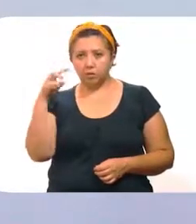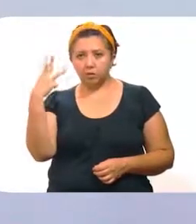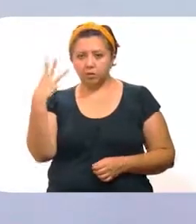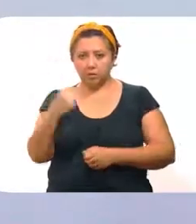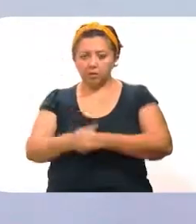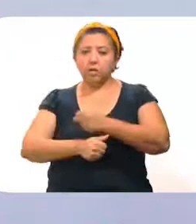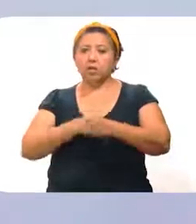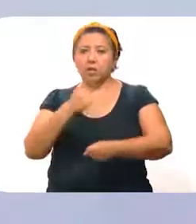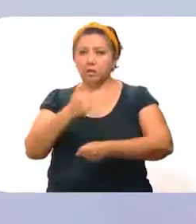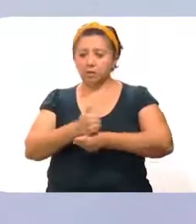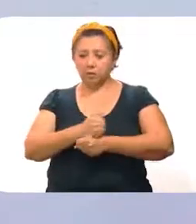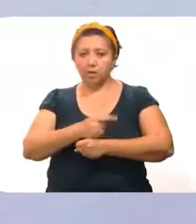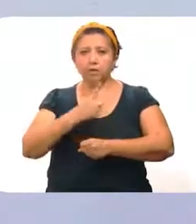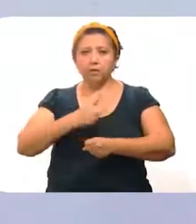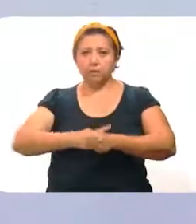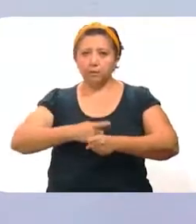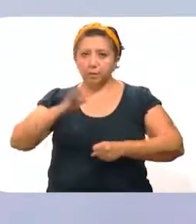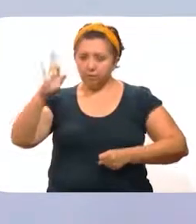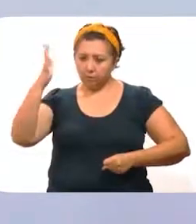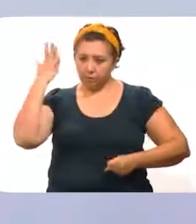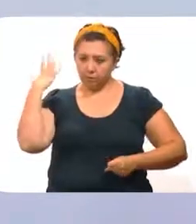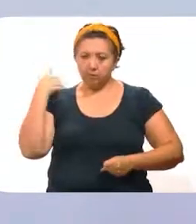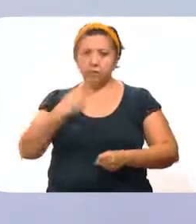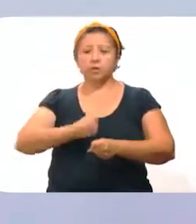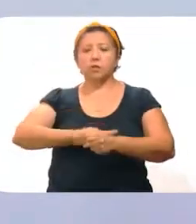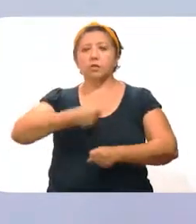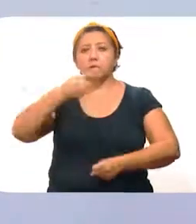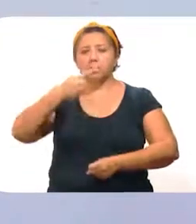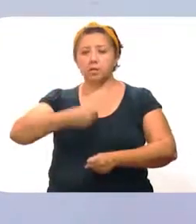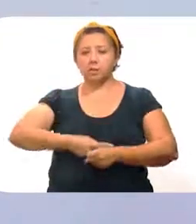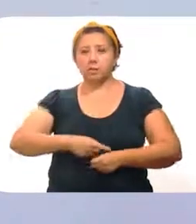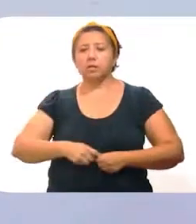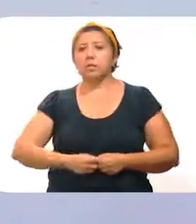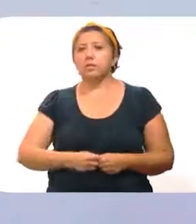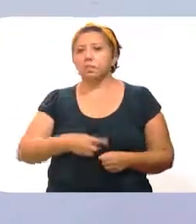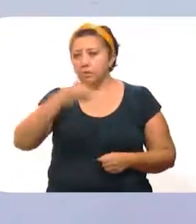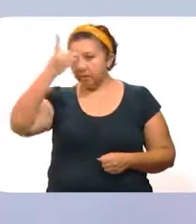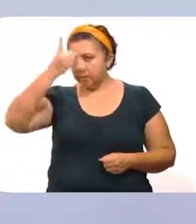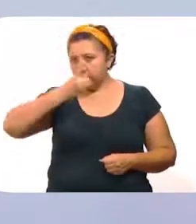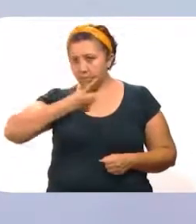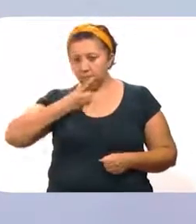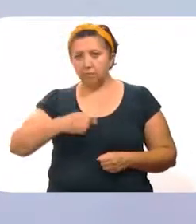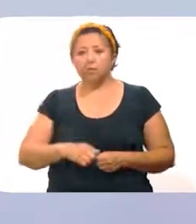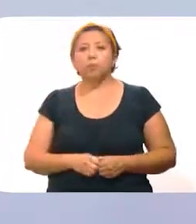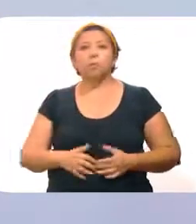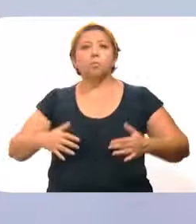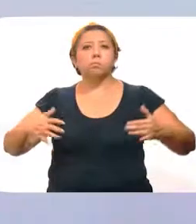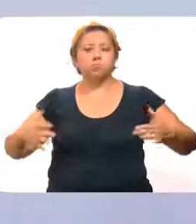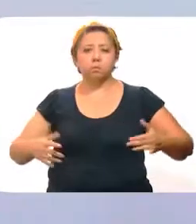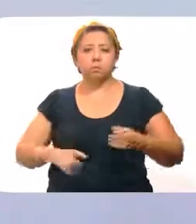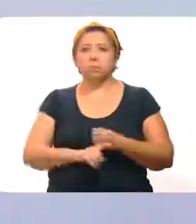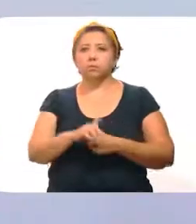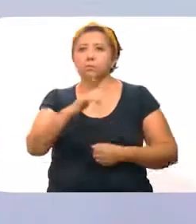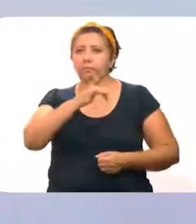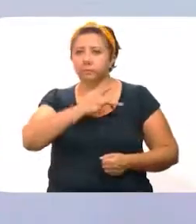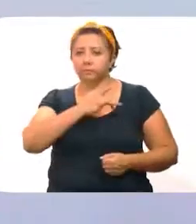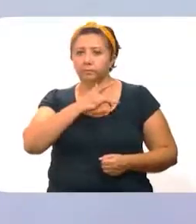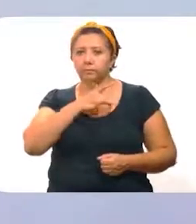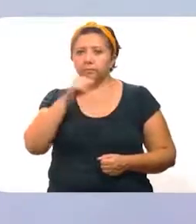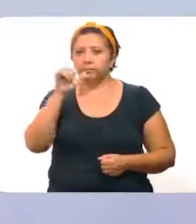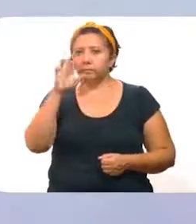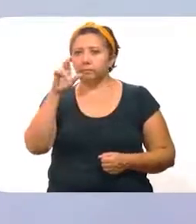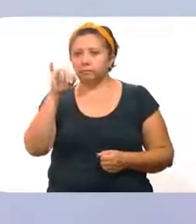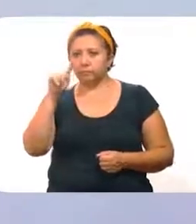83 años. Sus principales enfermedades fueron hipertensión arterial sistémica, diabetes mellitus, obesidad, cardiopatía,